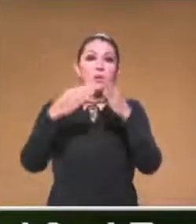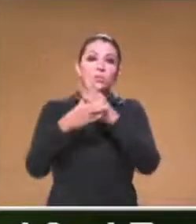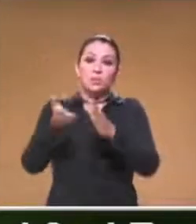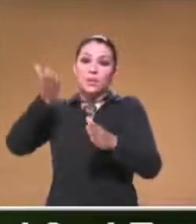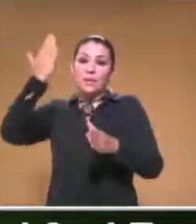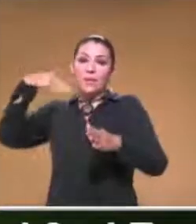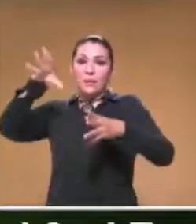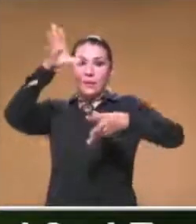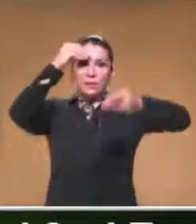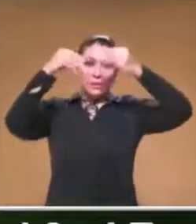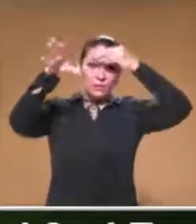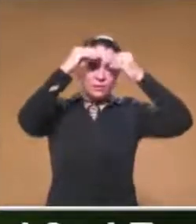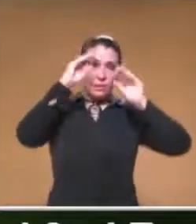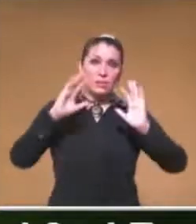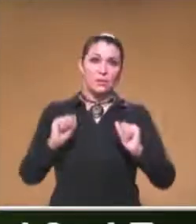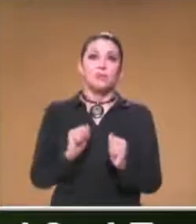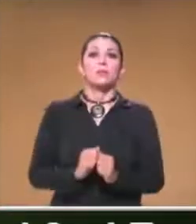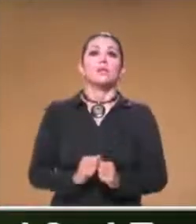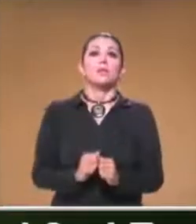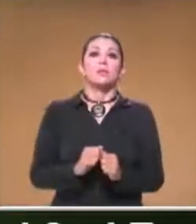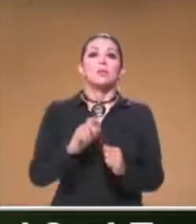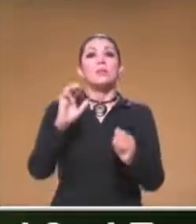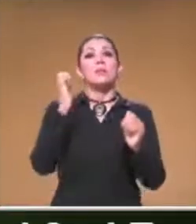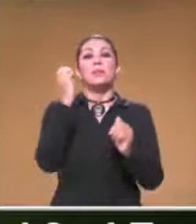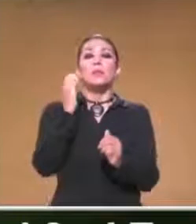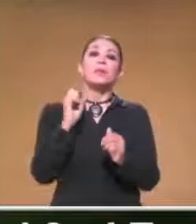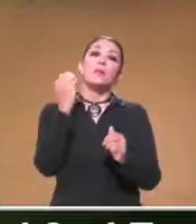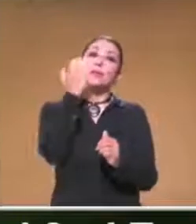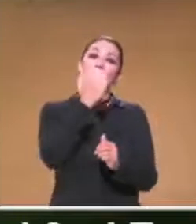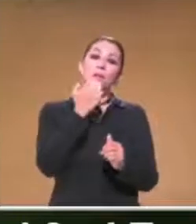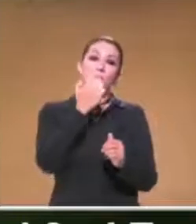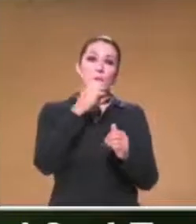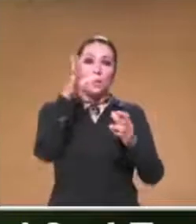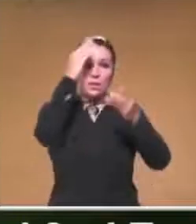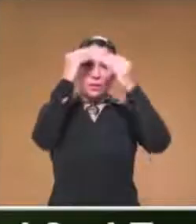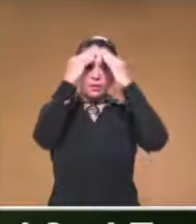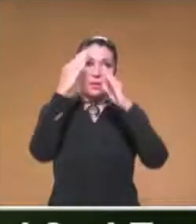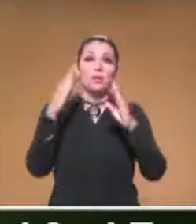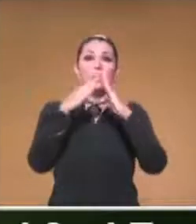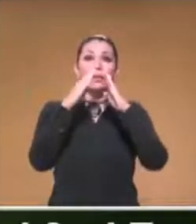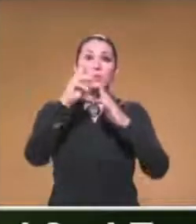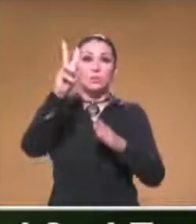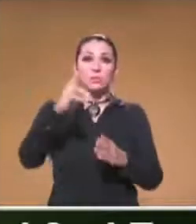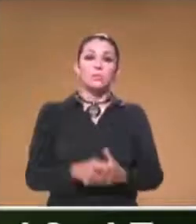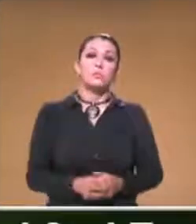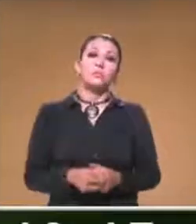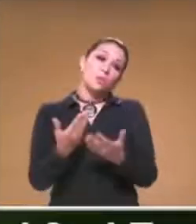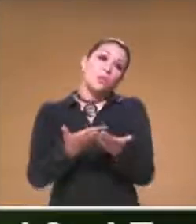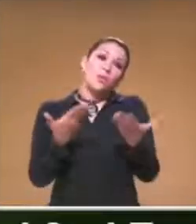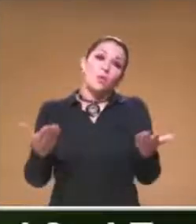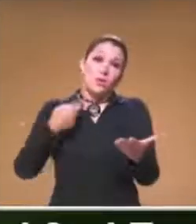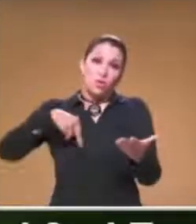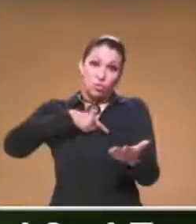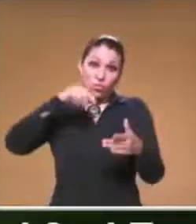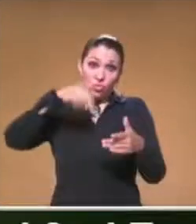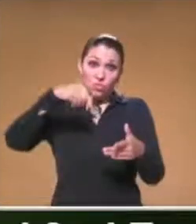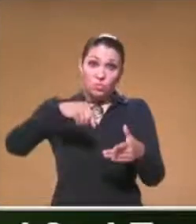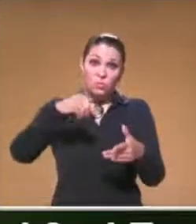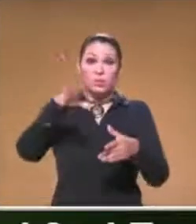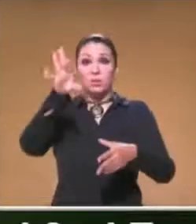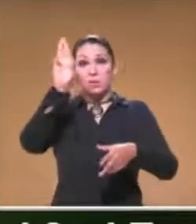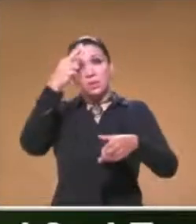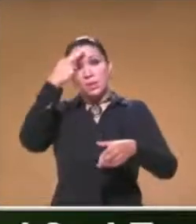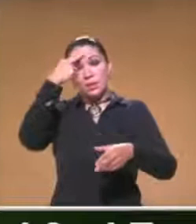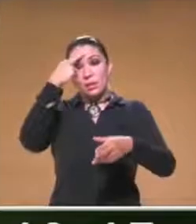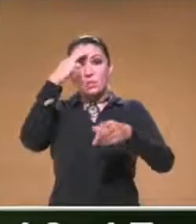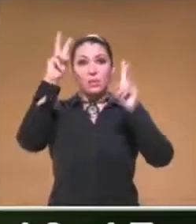2 semanas han hecho con Aprende en Casa. Escuela TV toma este tiempo para hacer un repaso de los contenidos que revisaron de